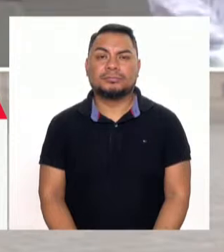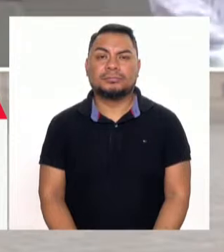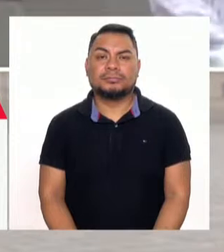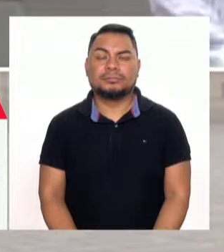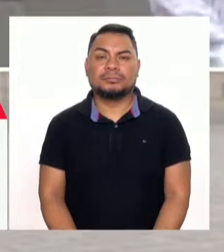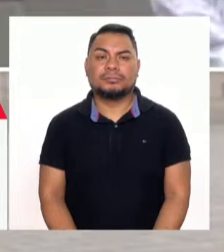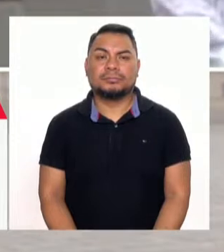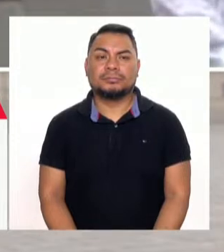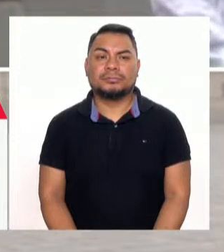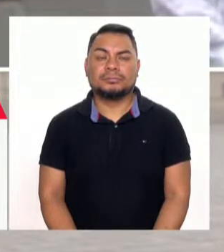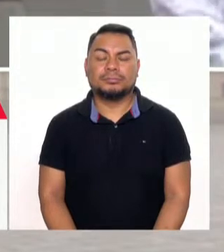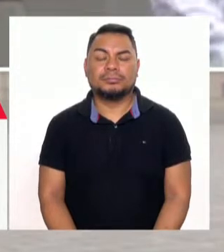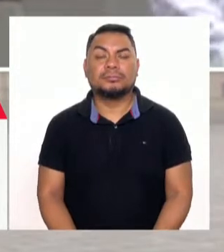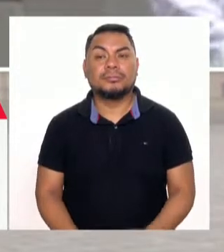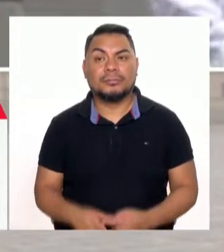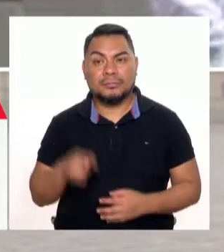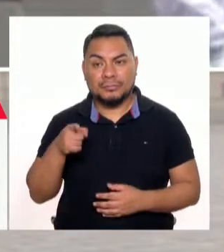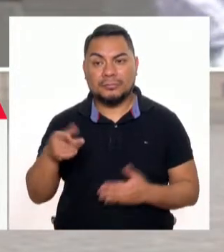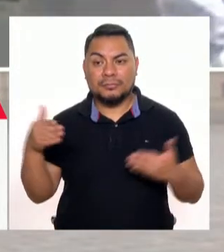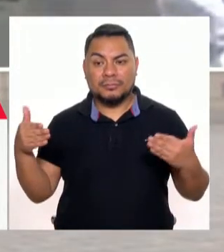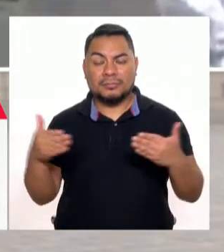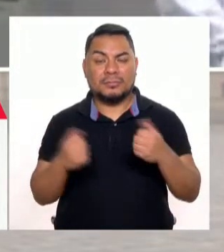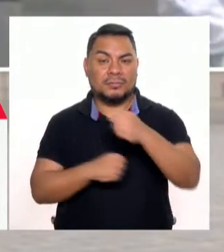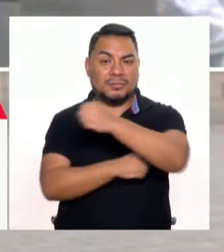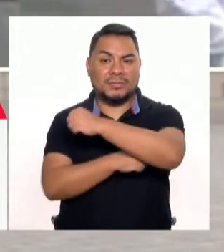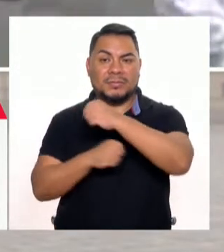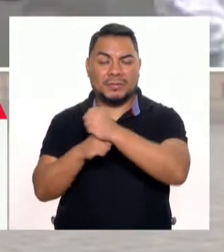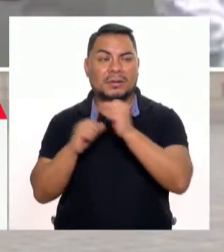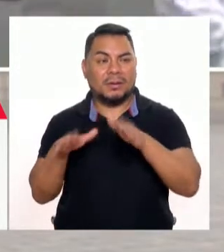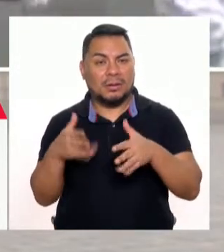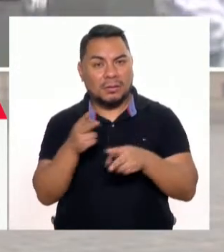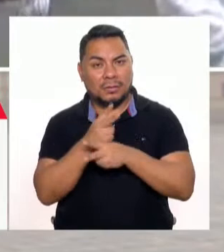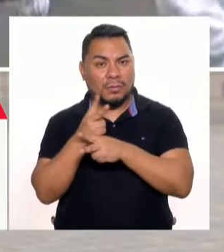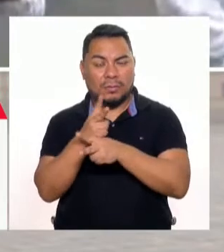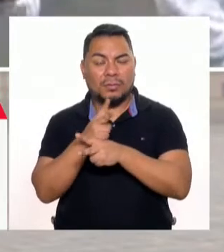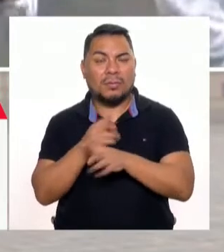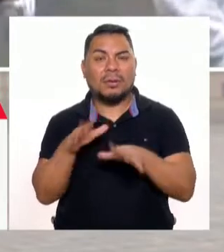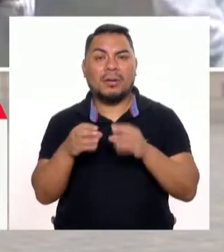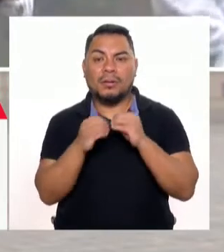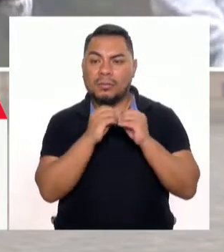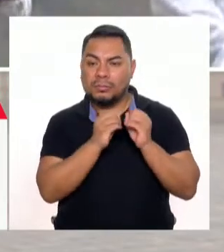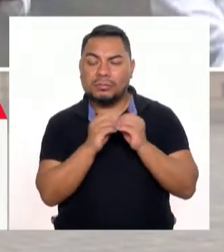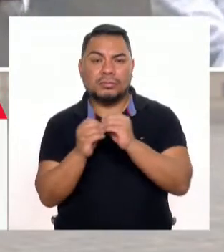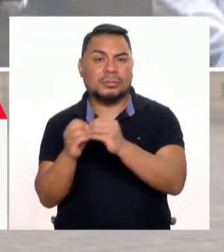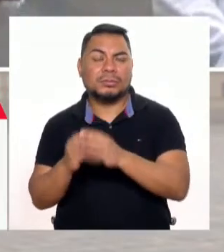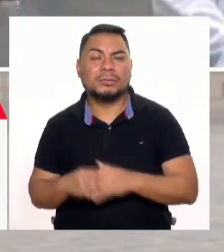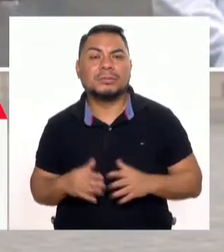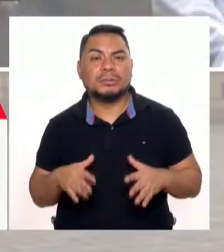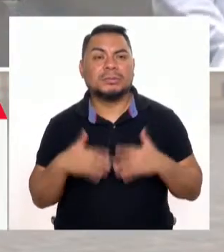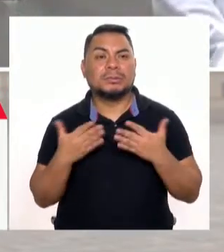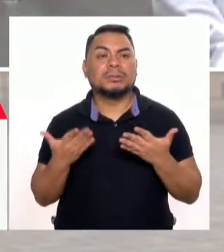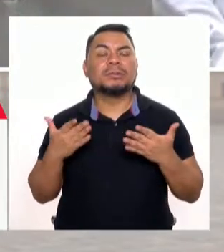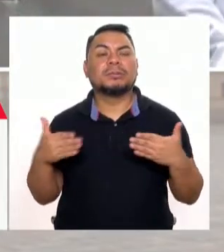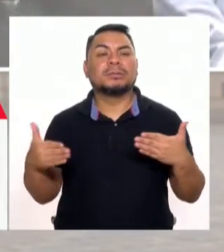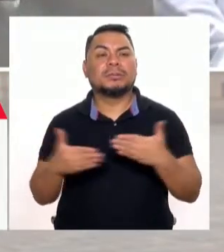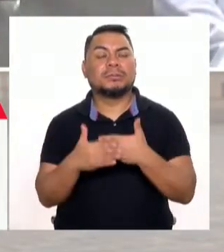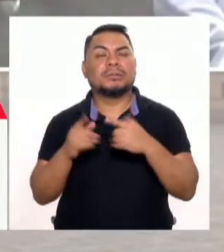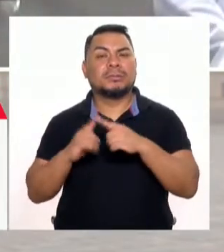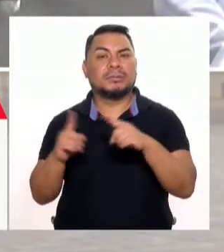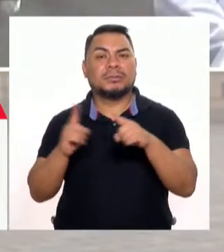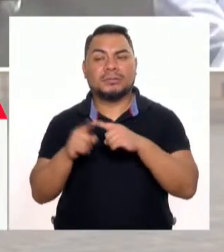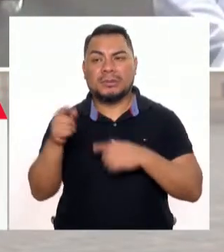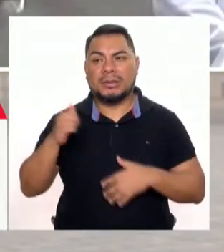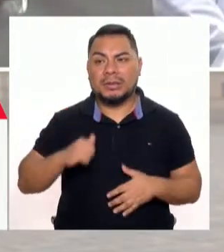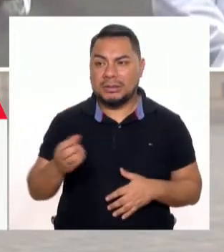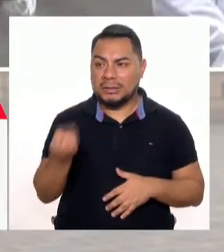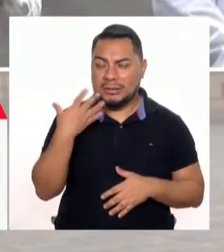Hay que cuidarlo hay que conservarlo pero también hay que poner a la defensa ribereña como ya lo dijo el